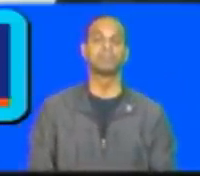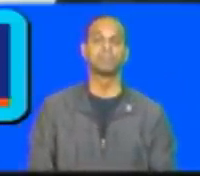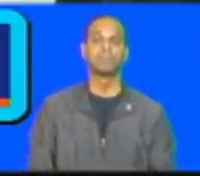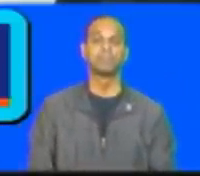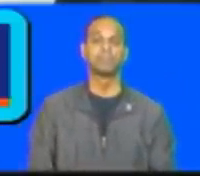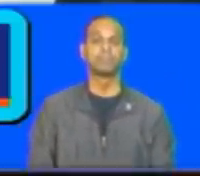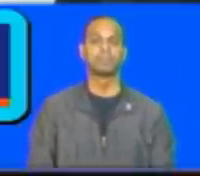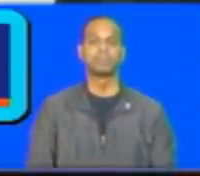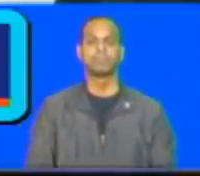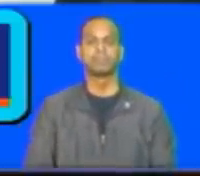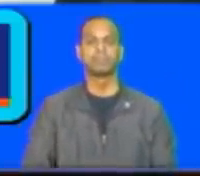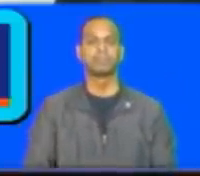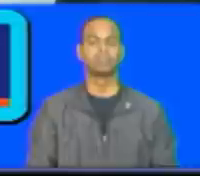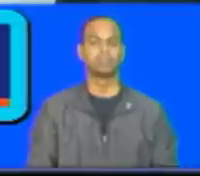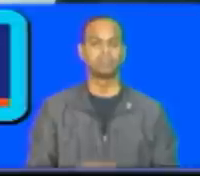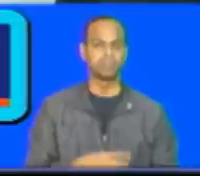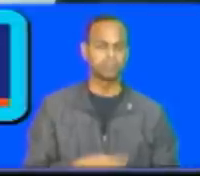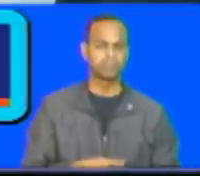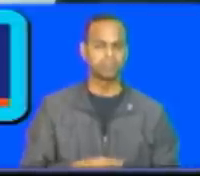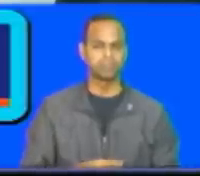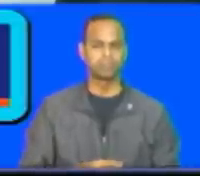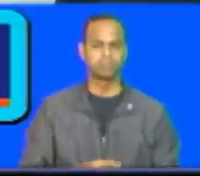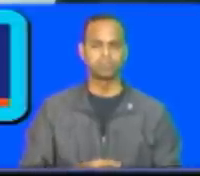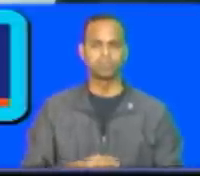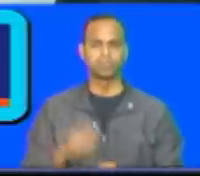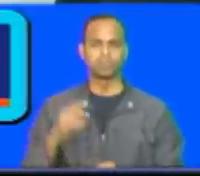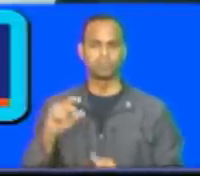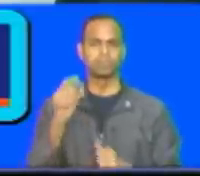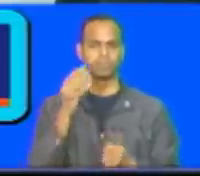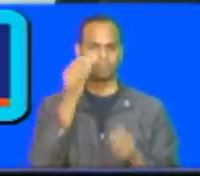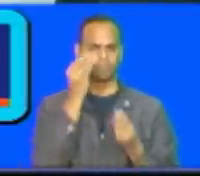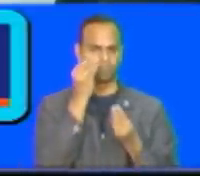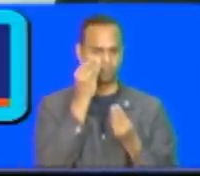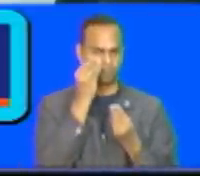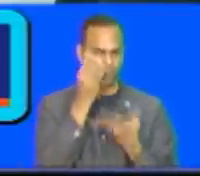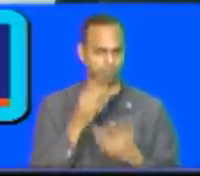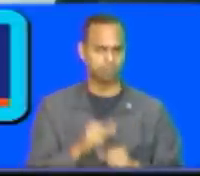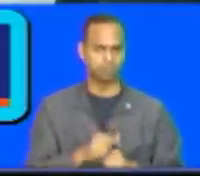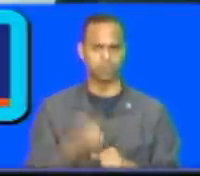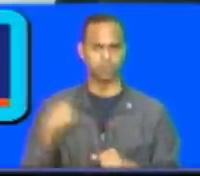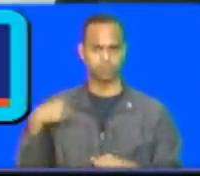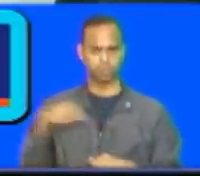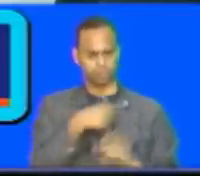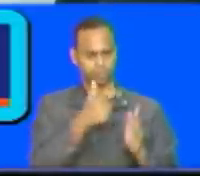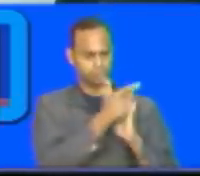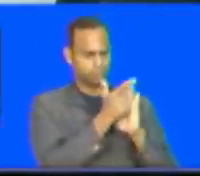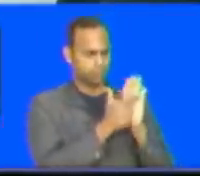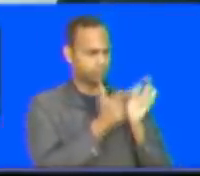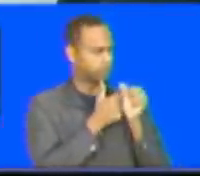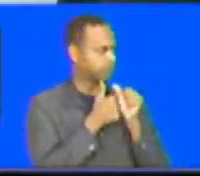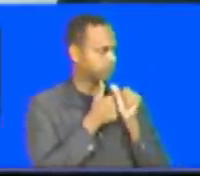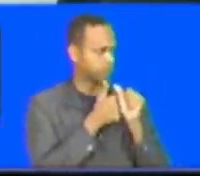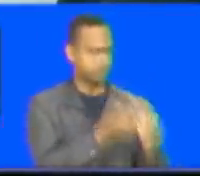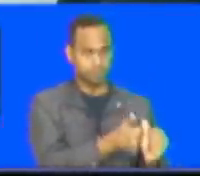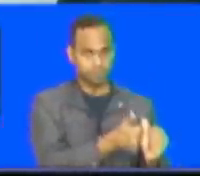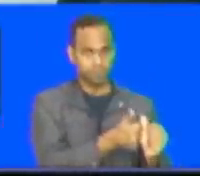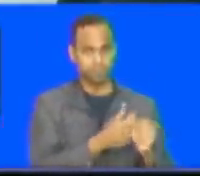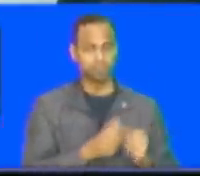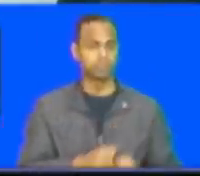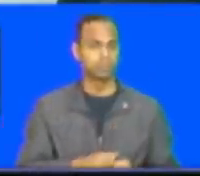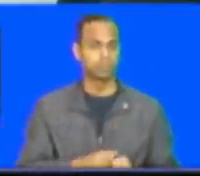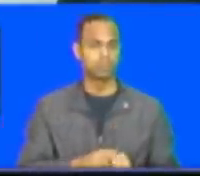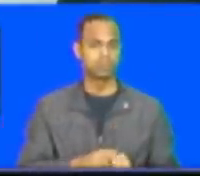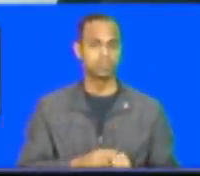No se puede negar. Primero, nosotros actuamos apegado a la ley. Le